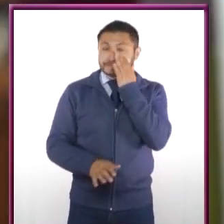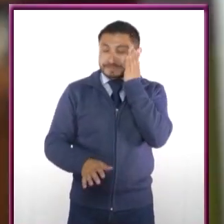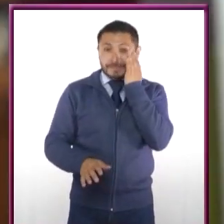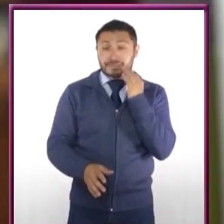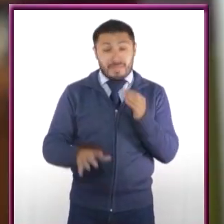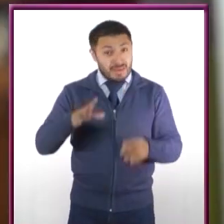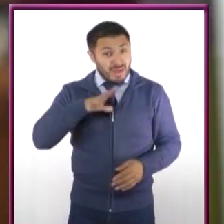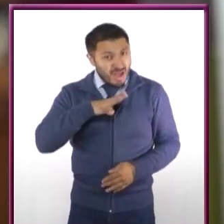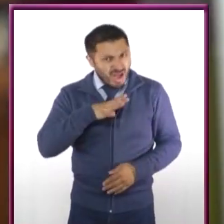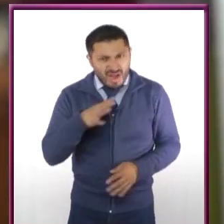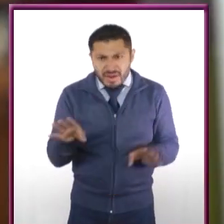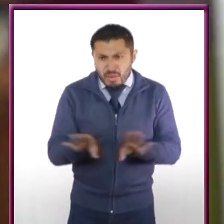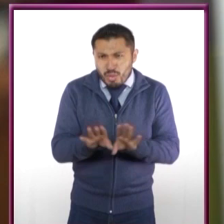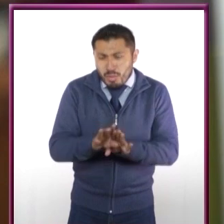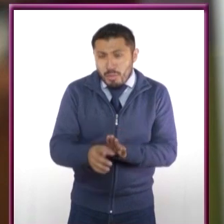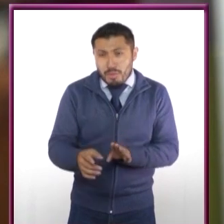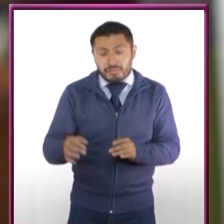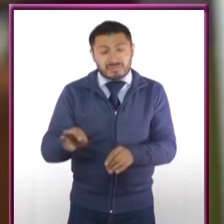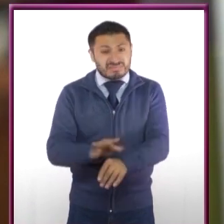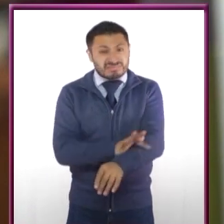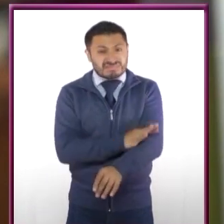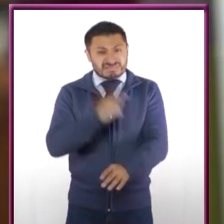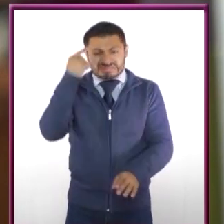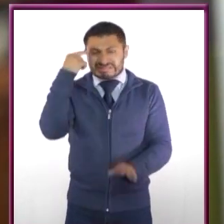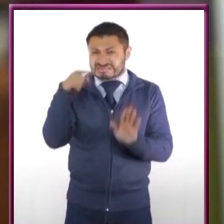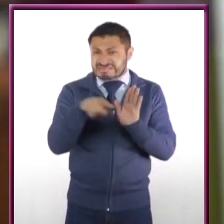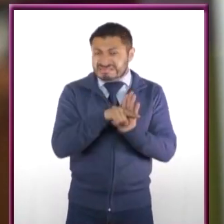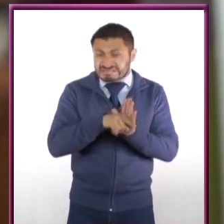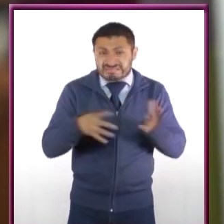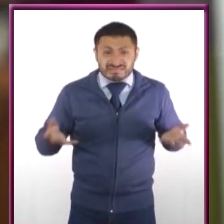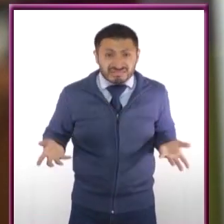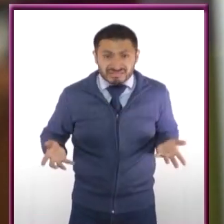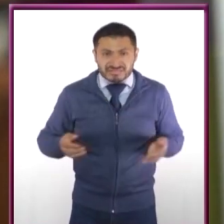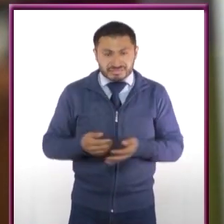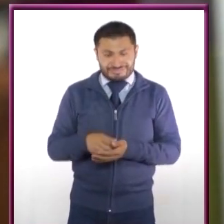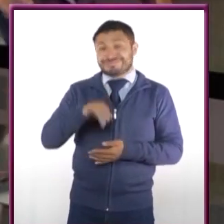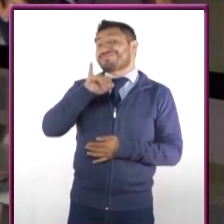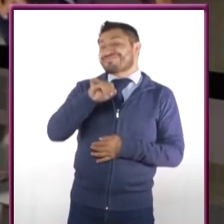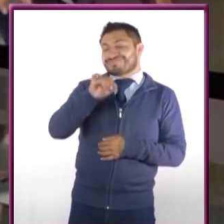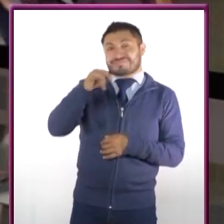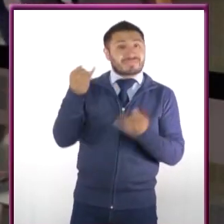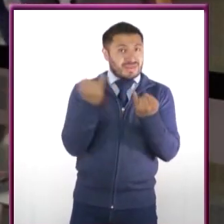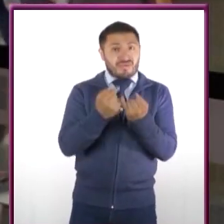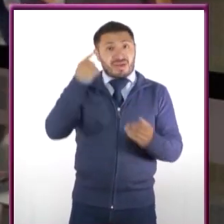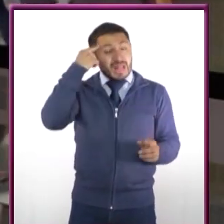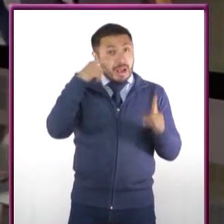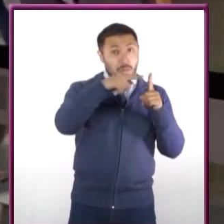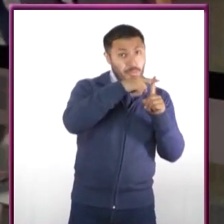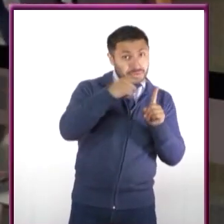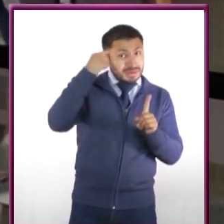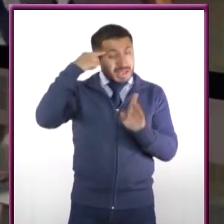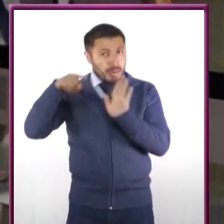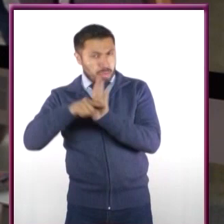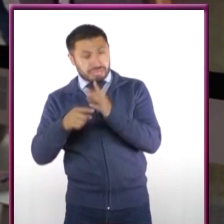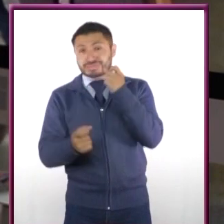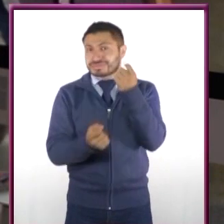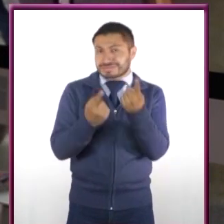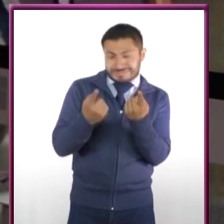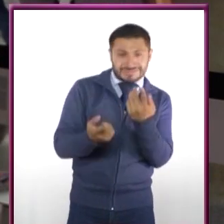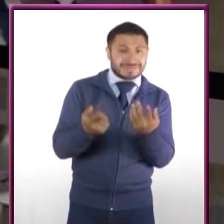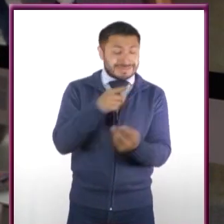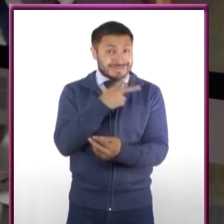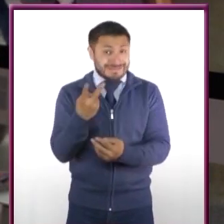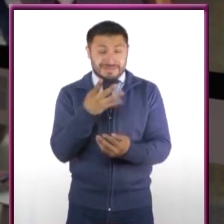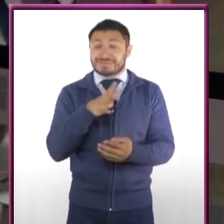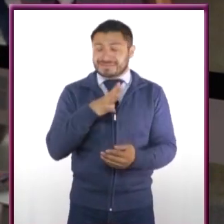¿Existen emociones negativas? Sí. Así como las hay positivas, las hay negativas. Tienen que